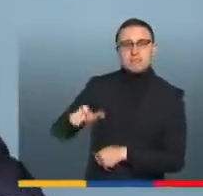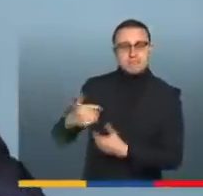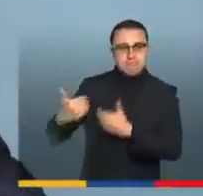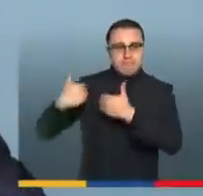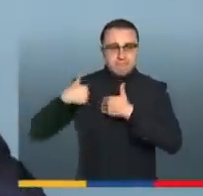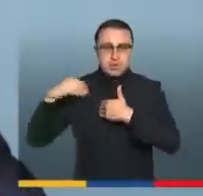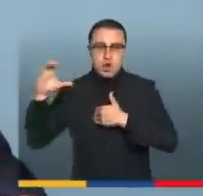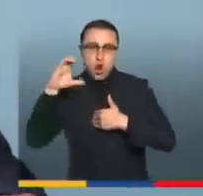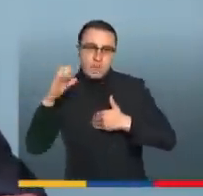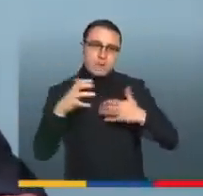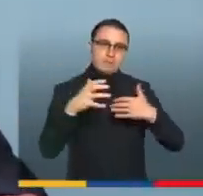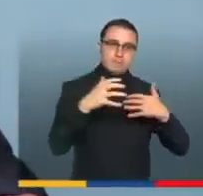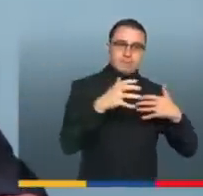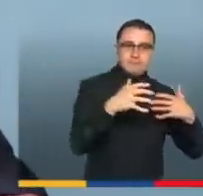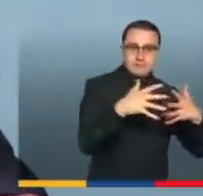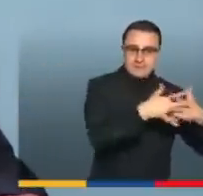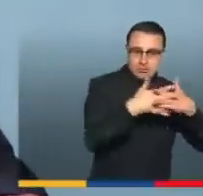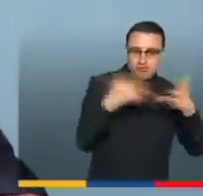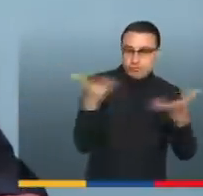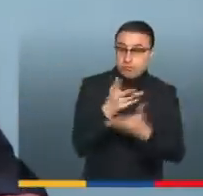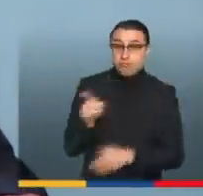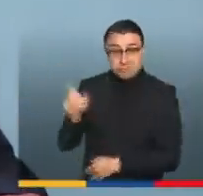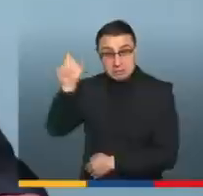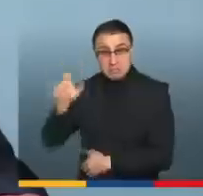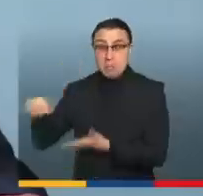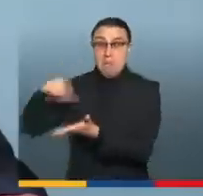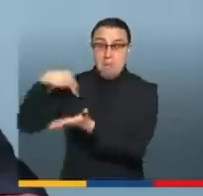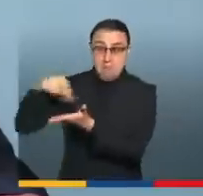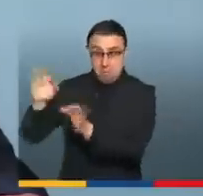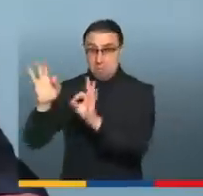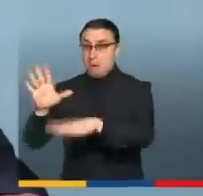Colombia. Canadá con Michel Grant,